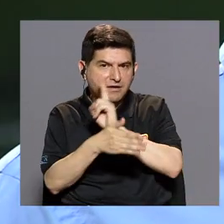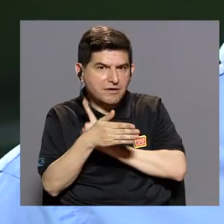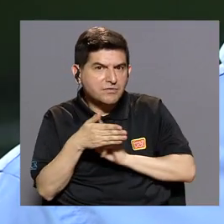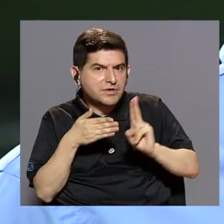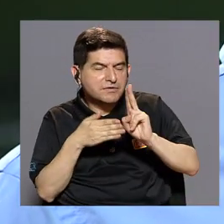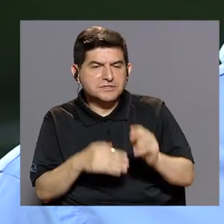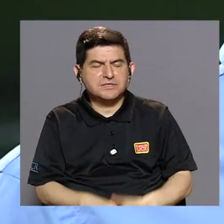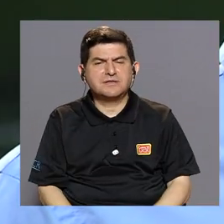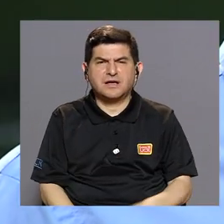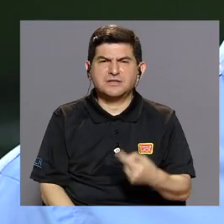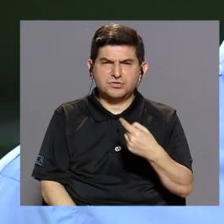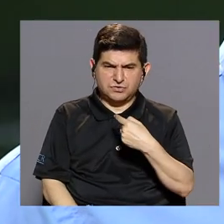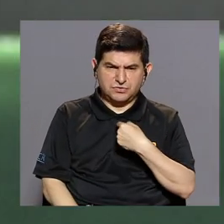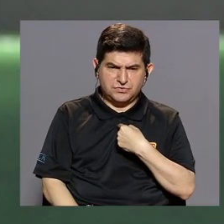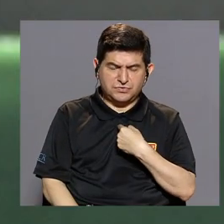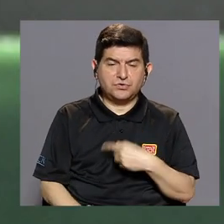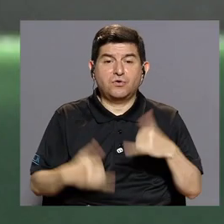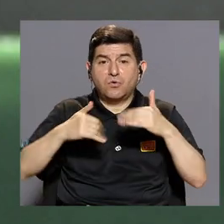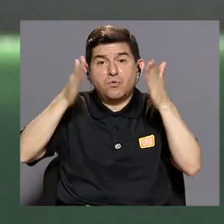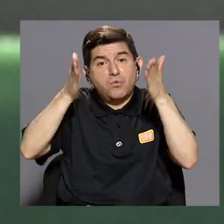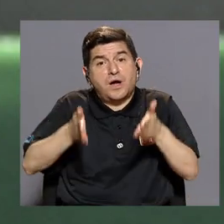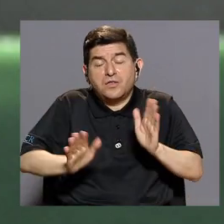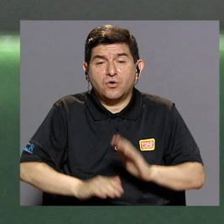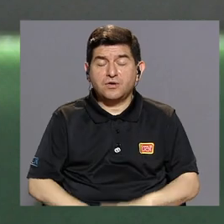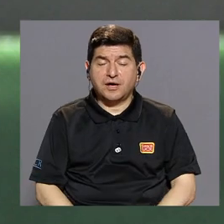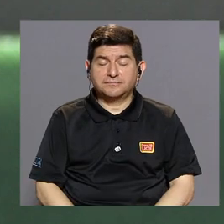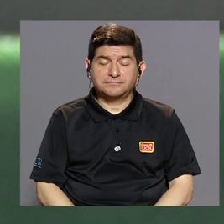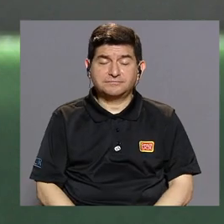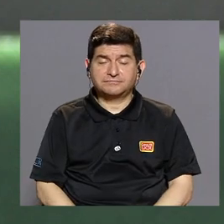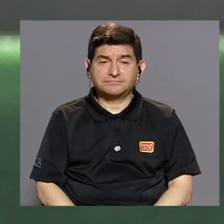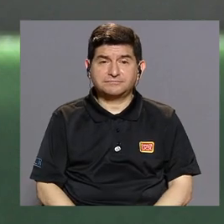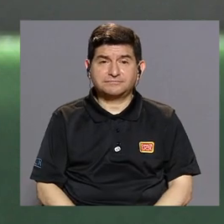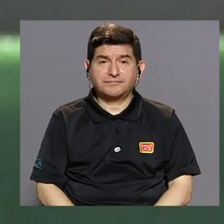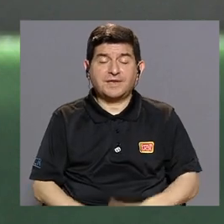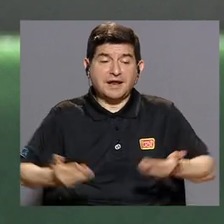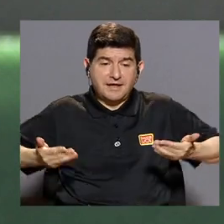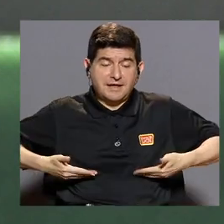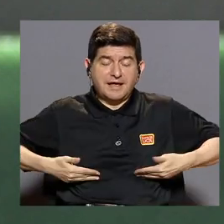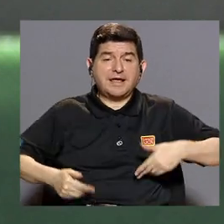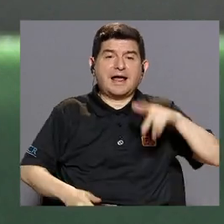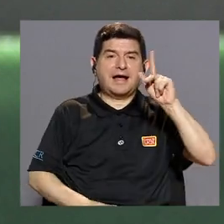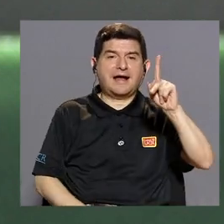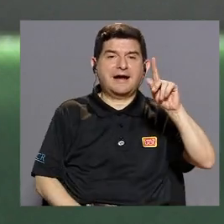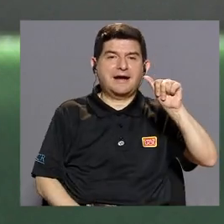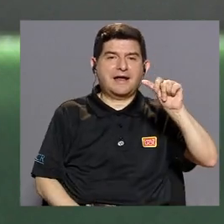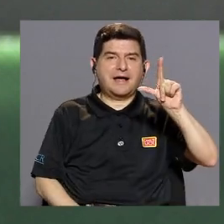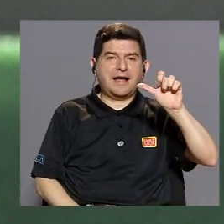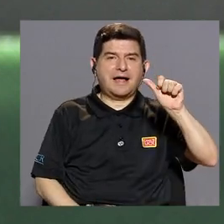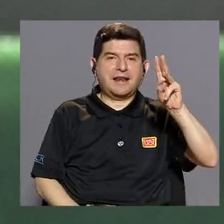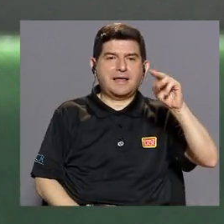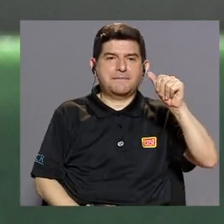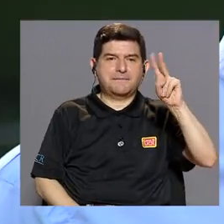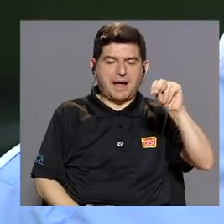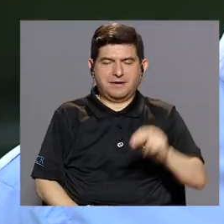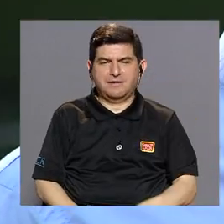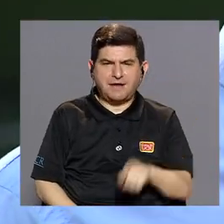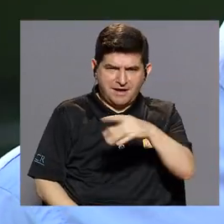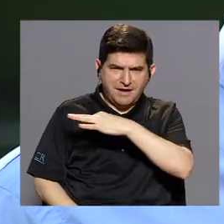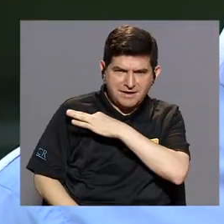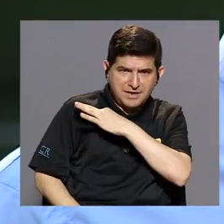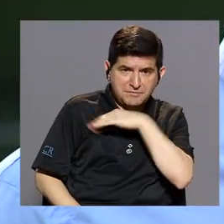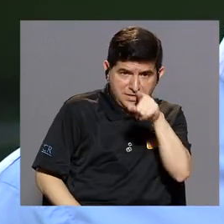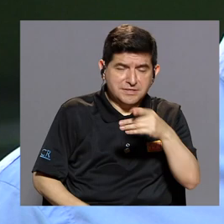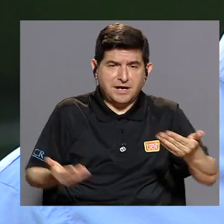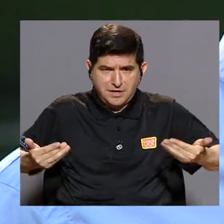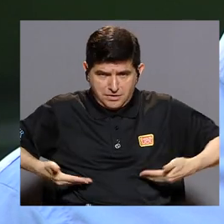universidad, era la jugadora, ¿verdad? Como ya lo mencioné, y la entrenadora era Carla Alemán. Sí. ¿Verdad? Ahí ella la invita a que